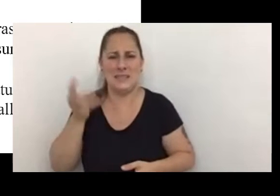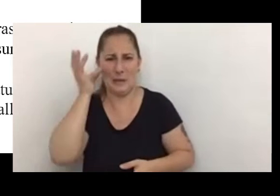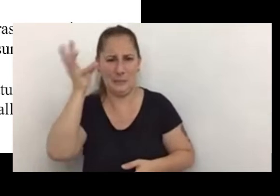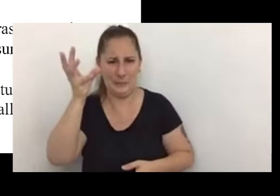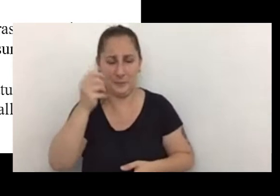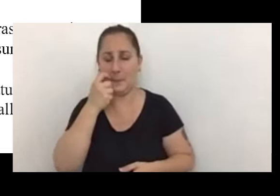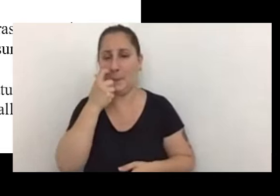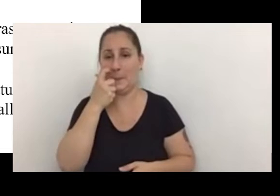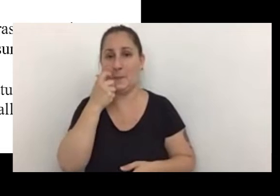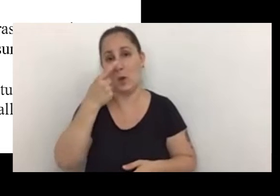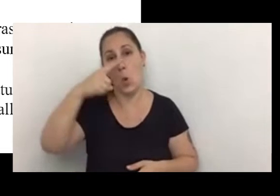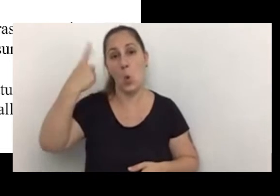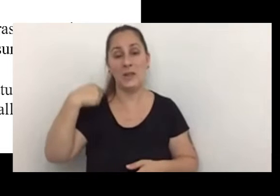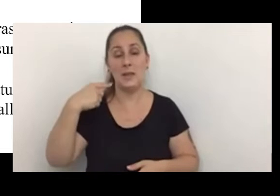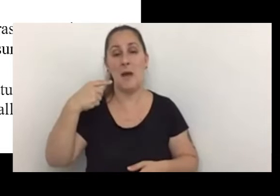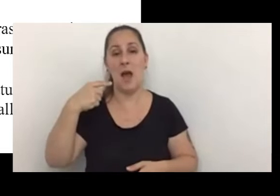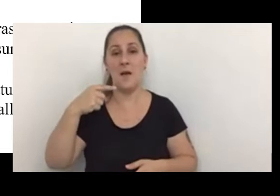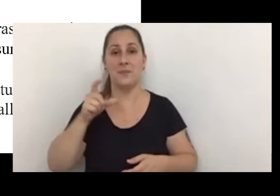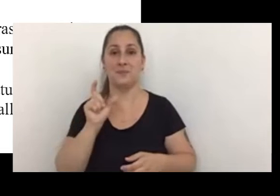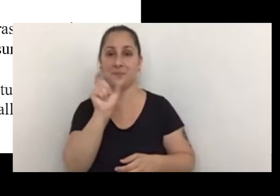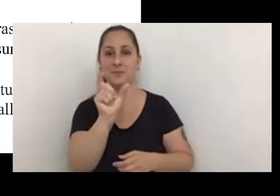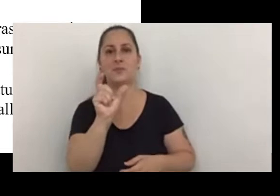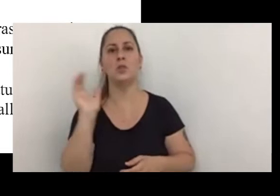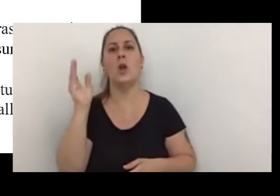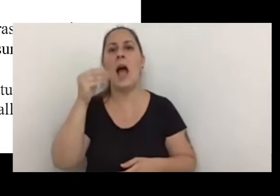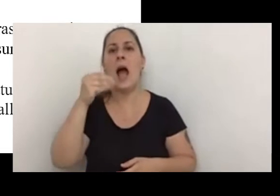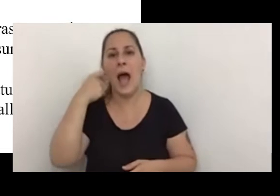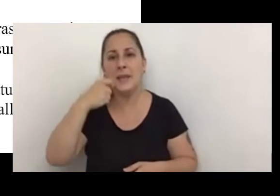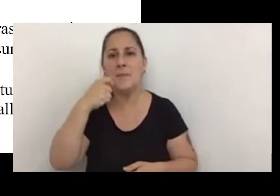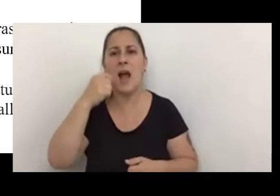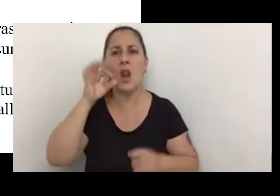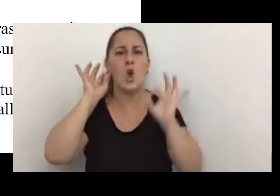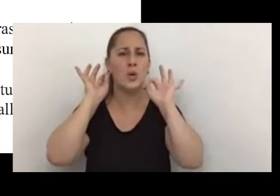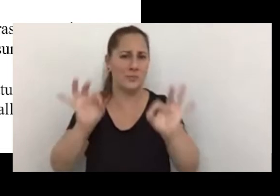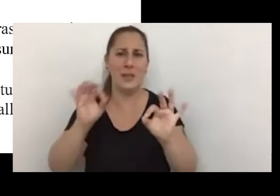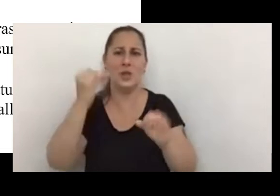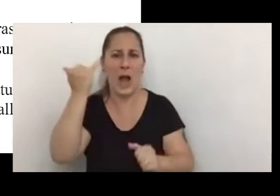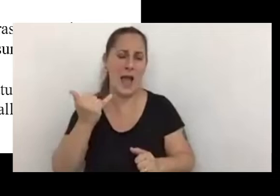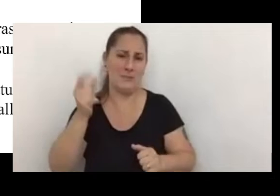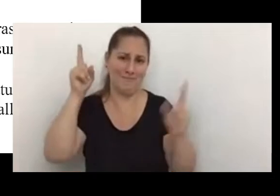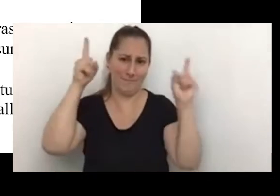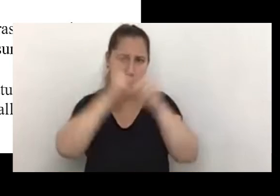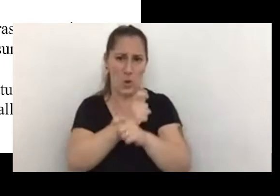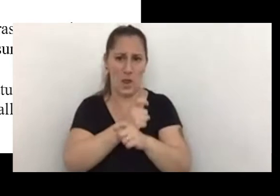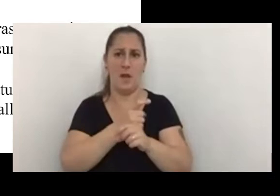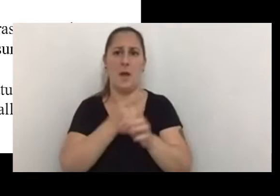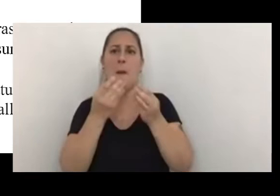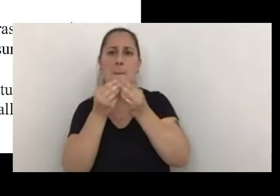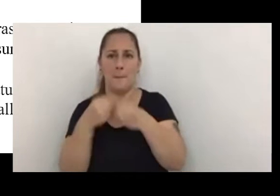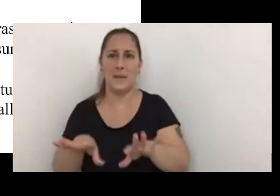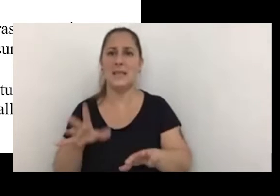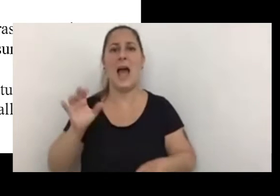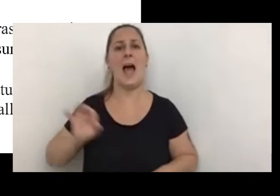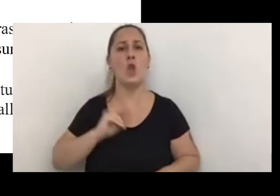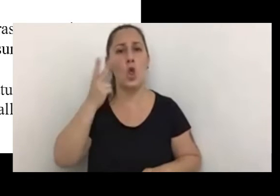última viñeta cito todo animal que tiene grandes problemas. Y por empezar, en el año 2011